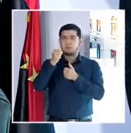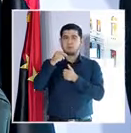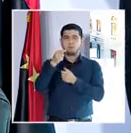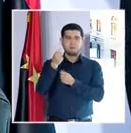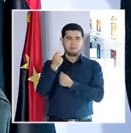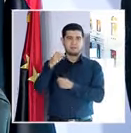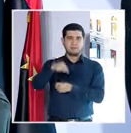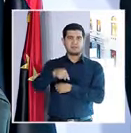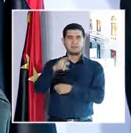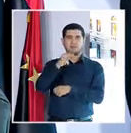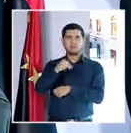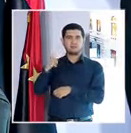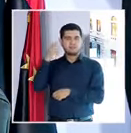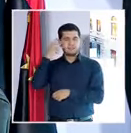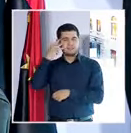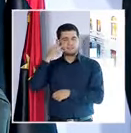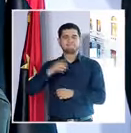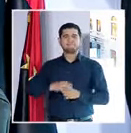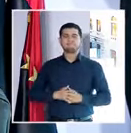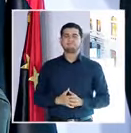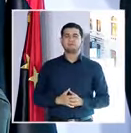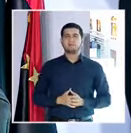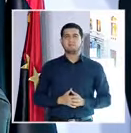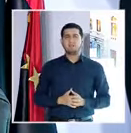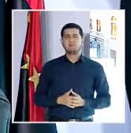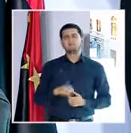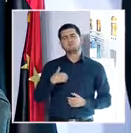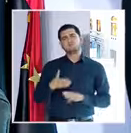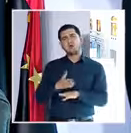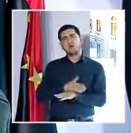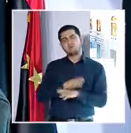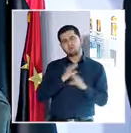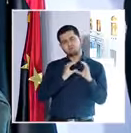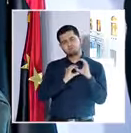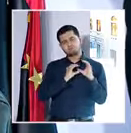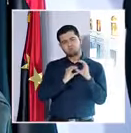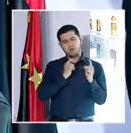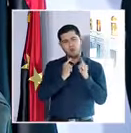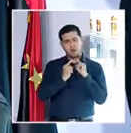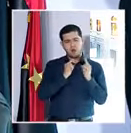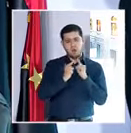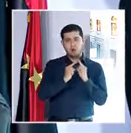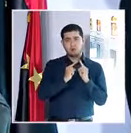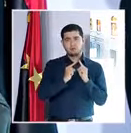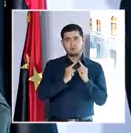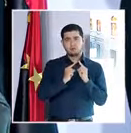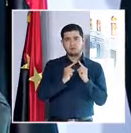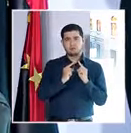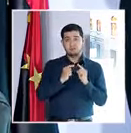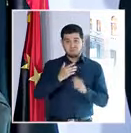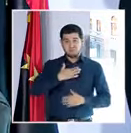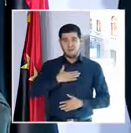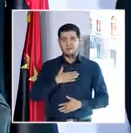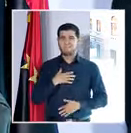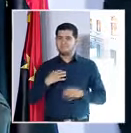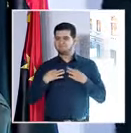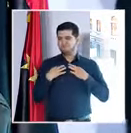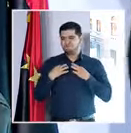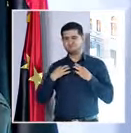regional. Yo le decía hoy a alguien, como gobernador no me interesa estar en la foto.